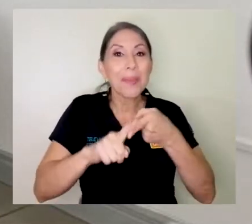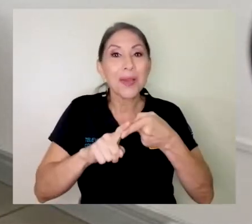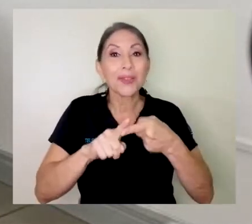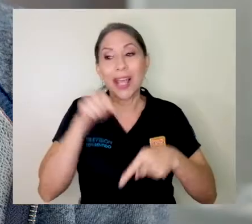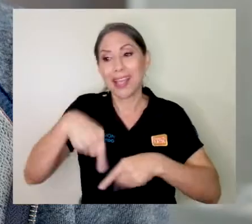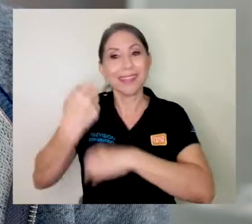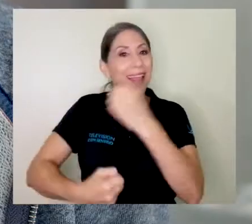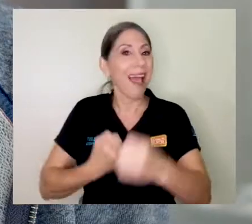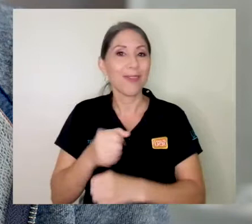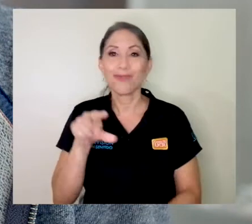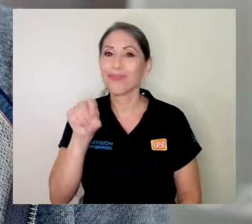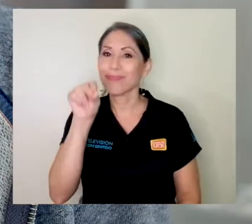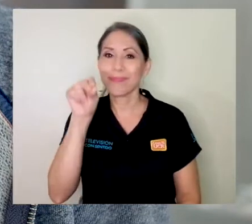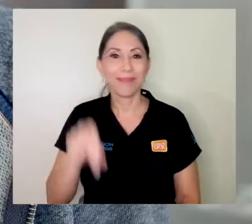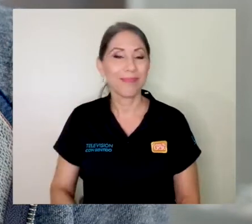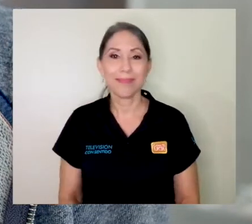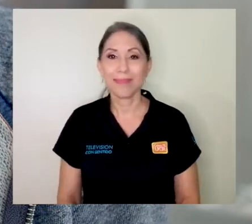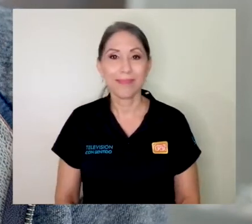¿verdad?